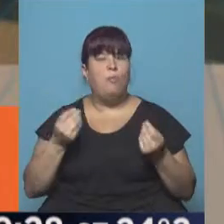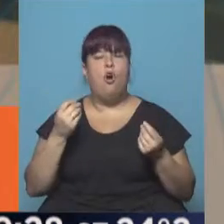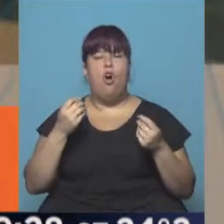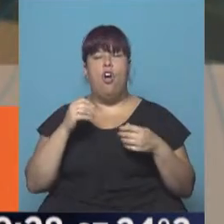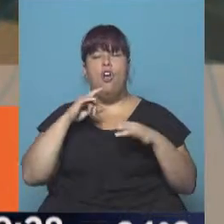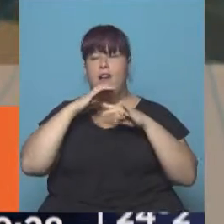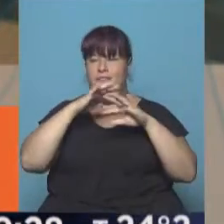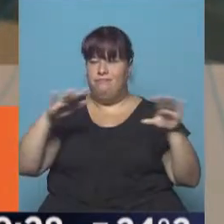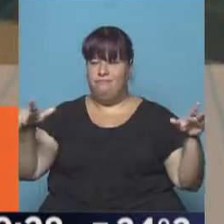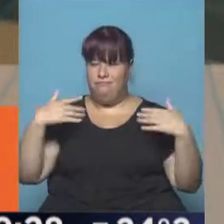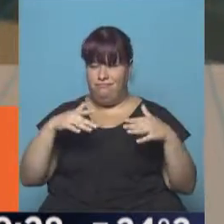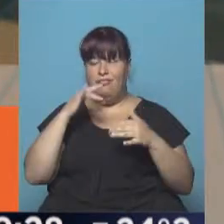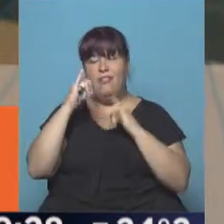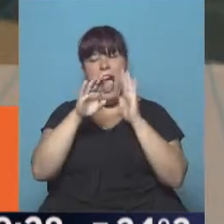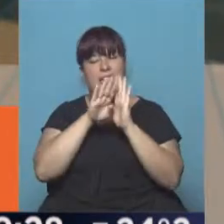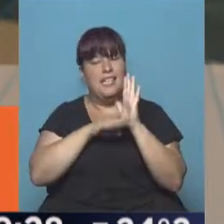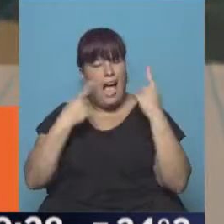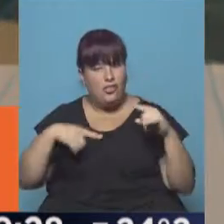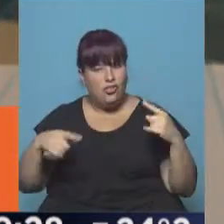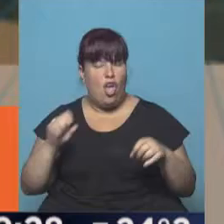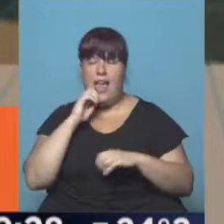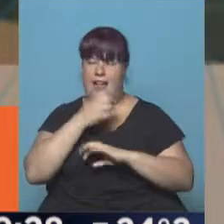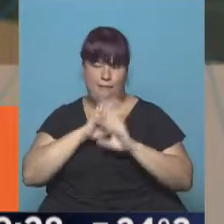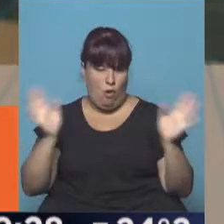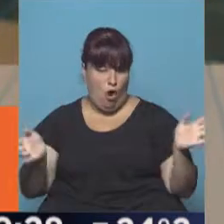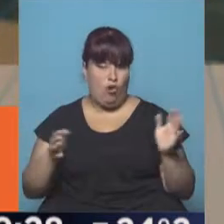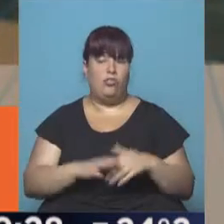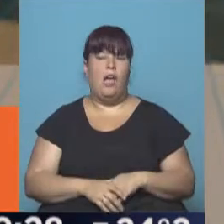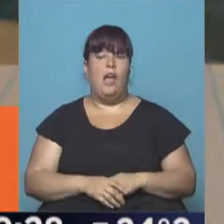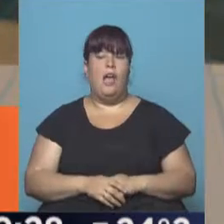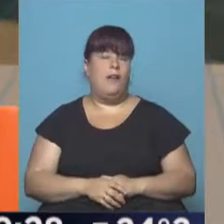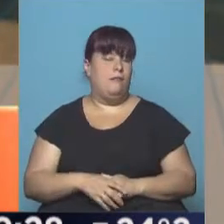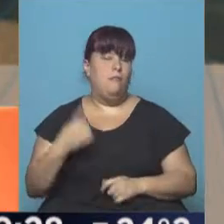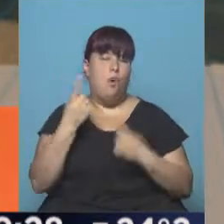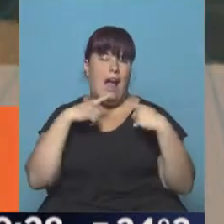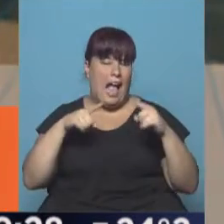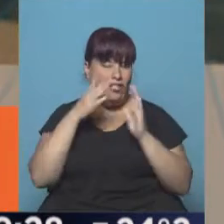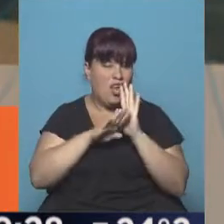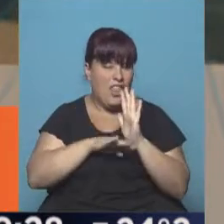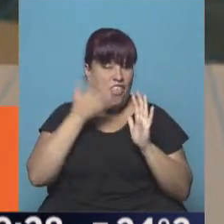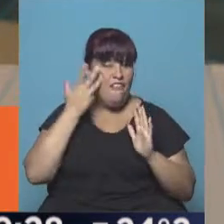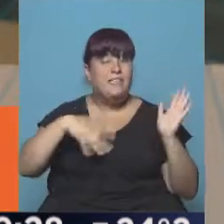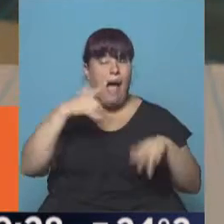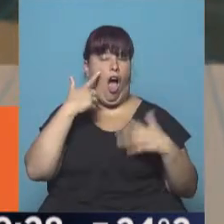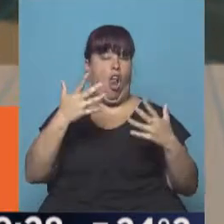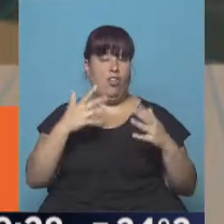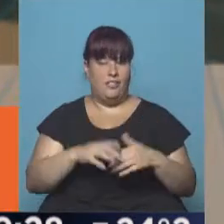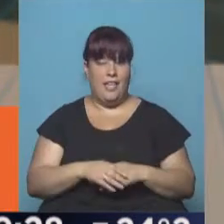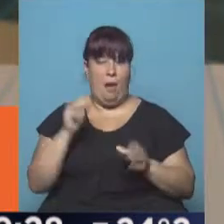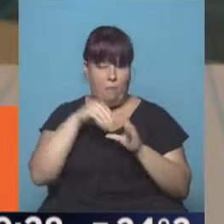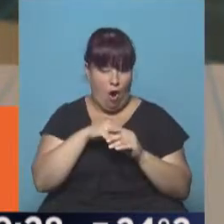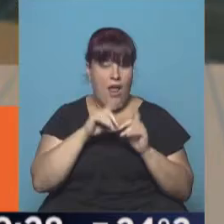el repertorio que se aborda, que es un repertorio maravilloso, en el que están, bueno, muchas de las canciones francesas más conocidas